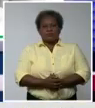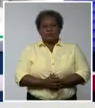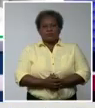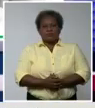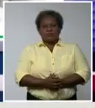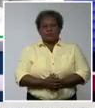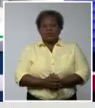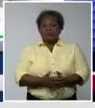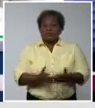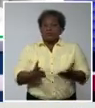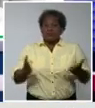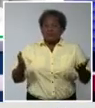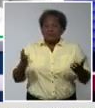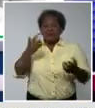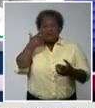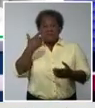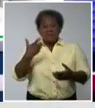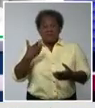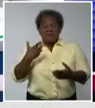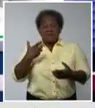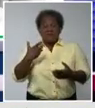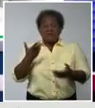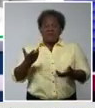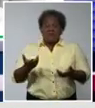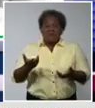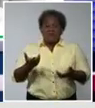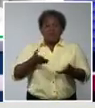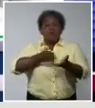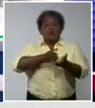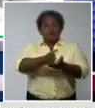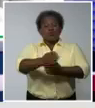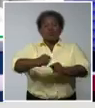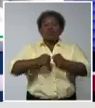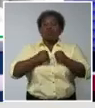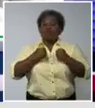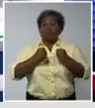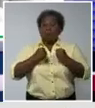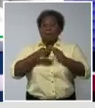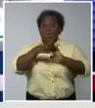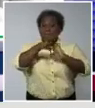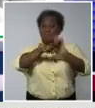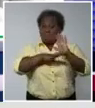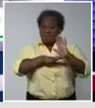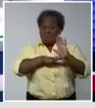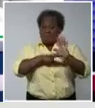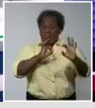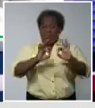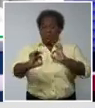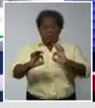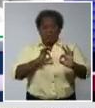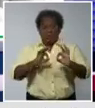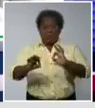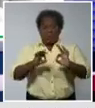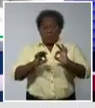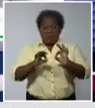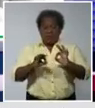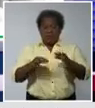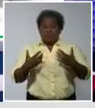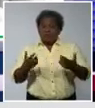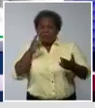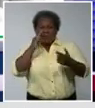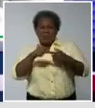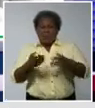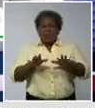Se hace necesario, amigos televidentes, seguir reforzando las medidas de seguridad para frenar la